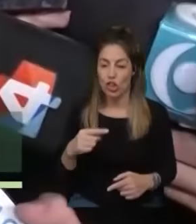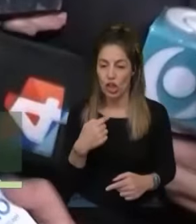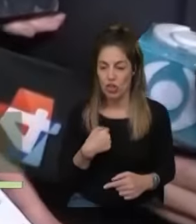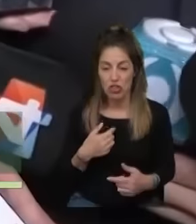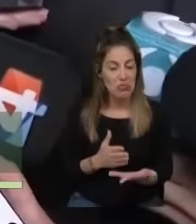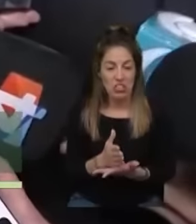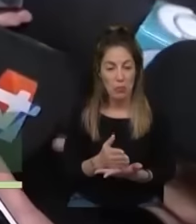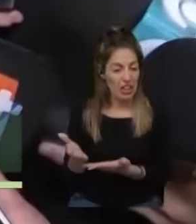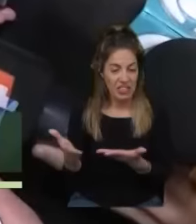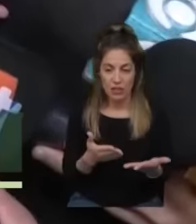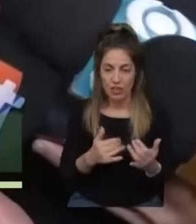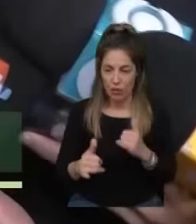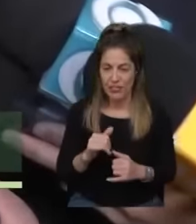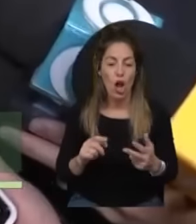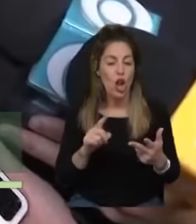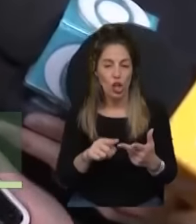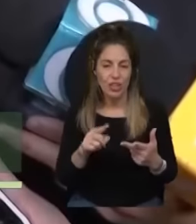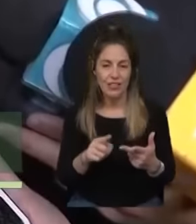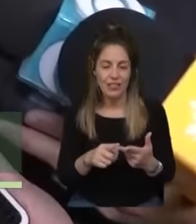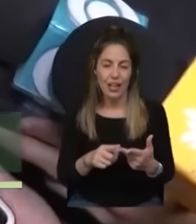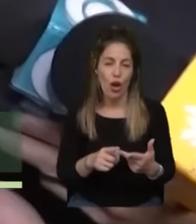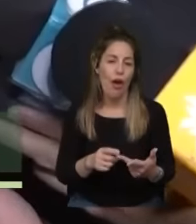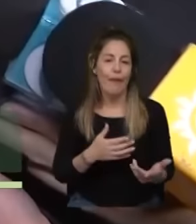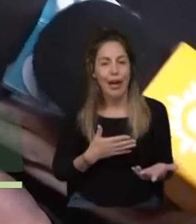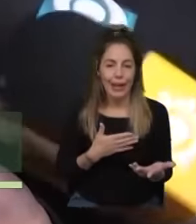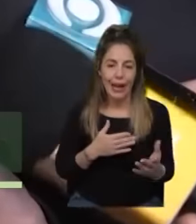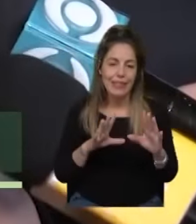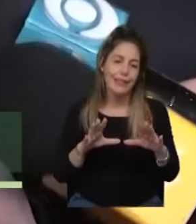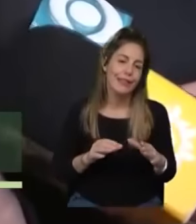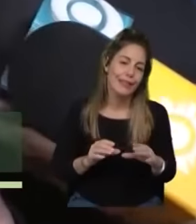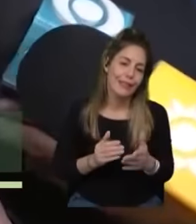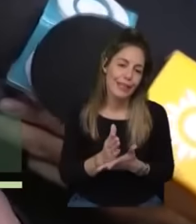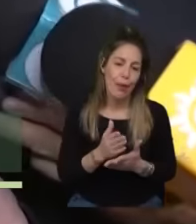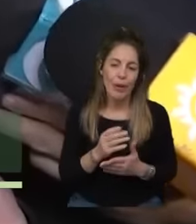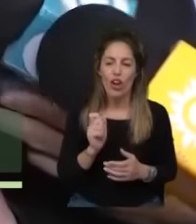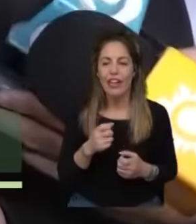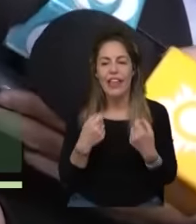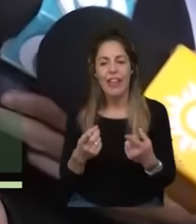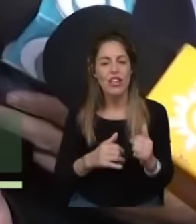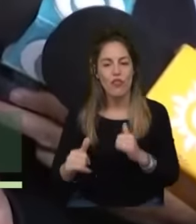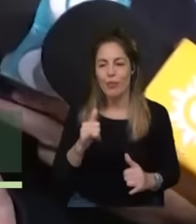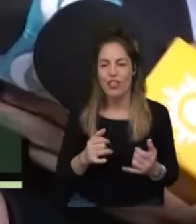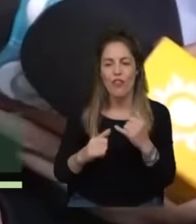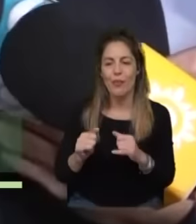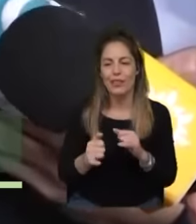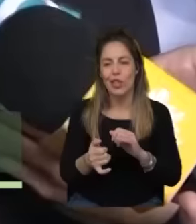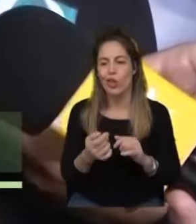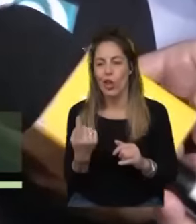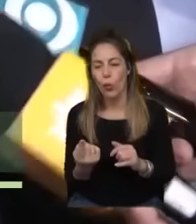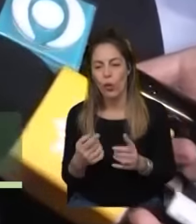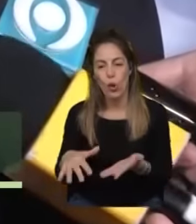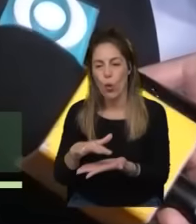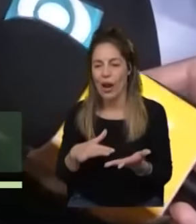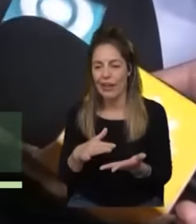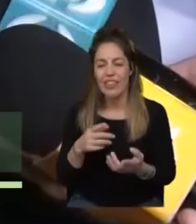siempre recibí información. Lo tercero es que bailar todo el tiempo con la música de quienes están filtrando información parcializada que debería estar